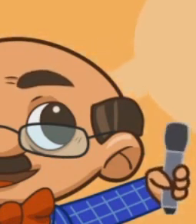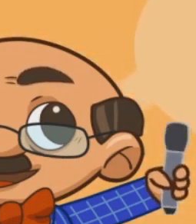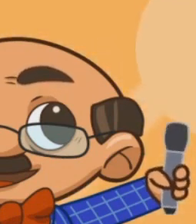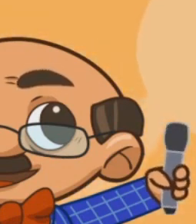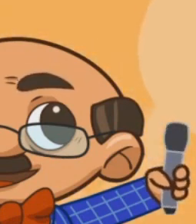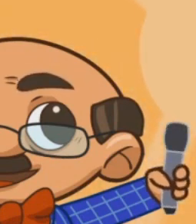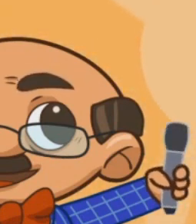¡Gracias!